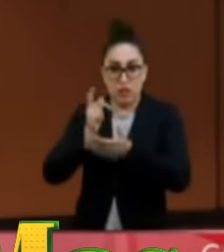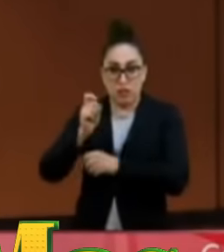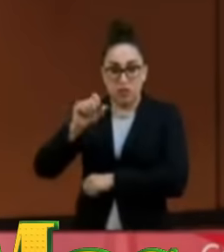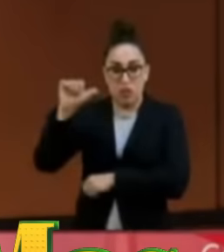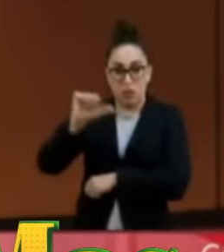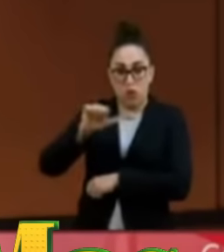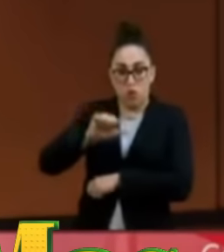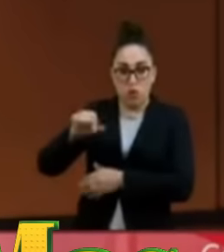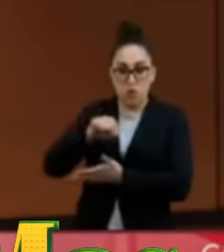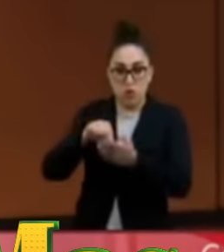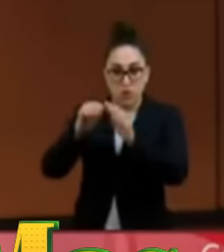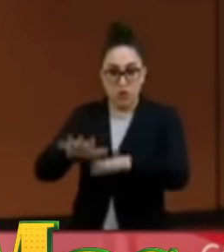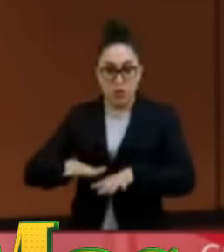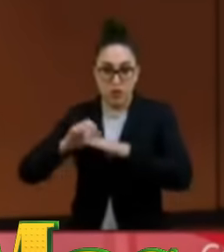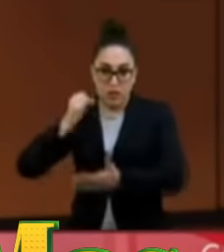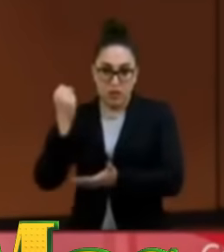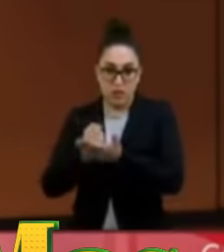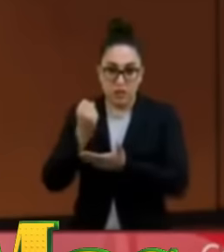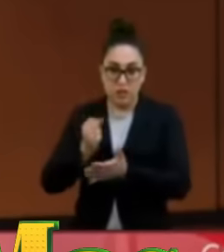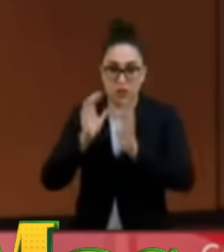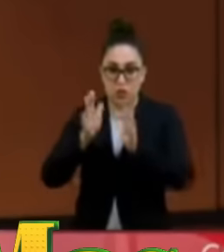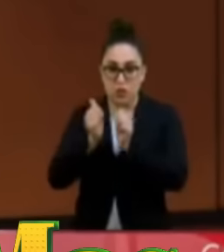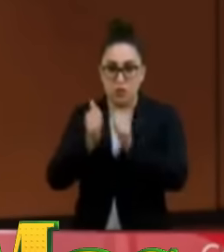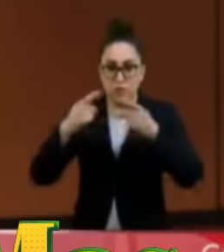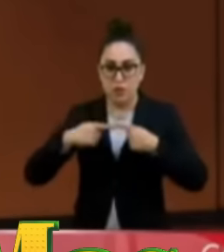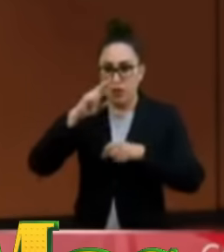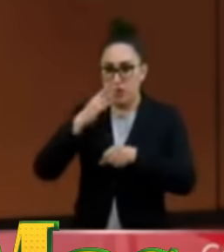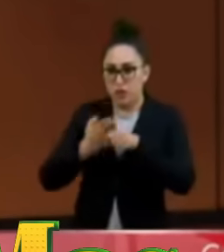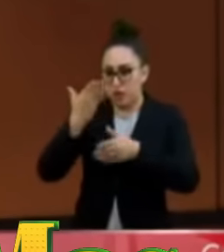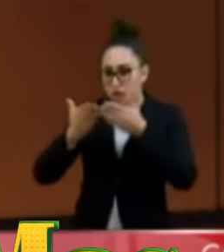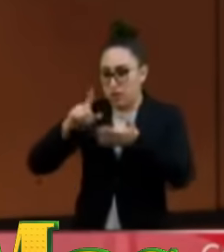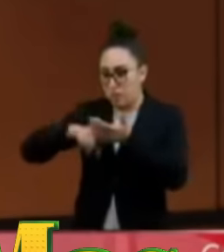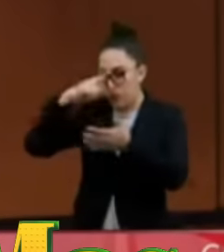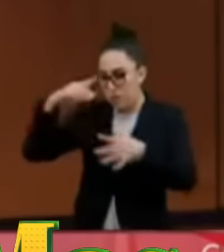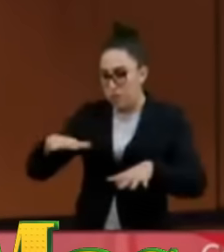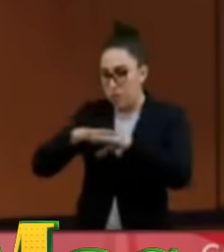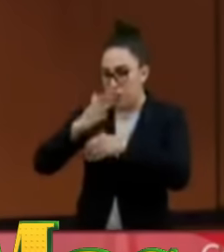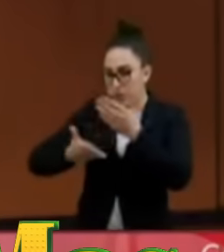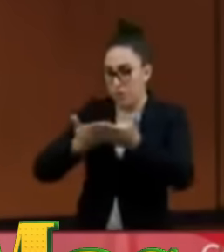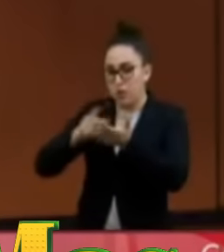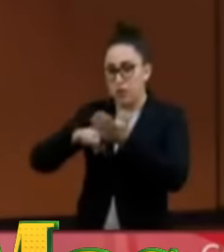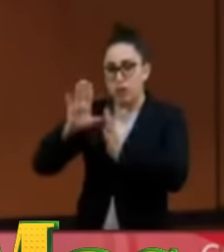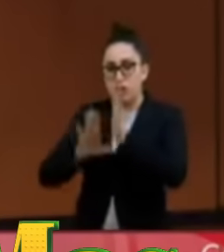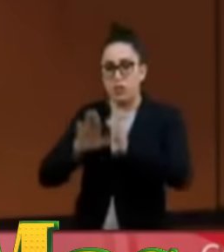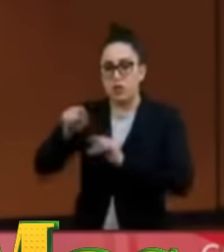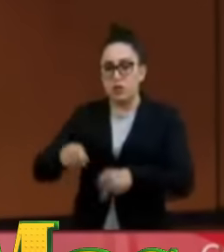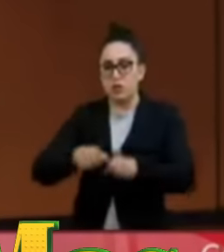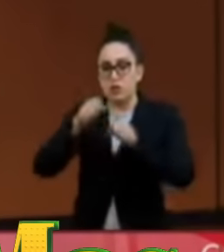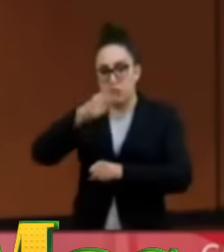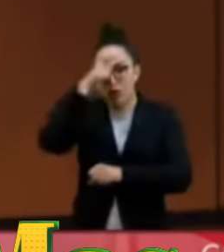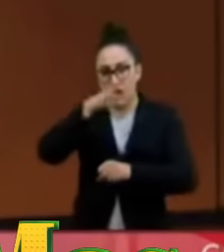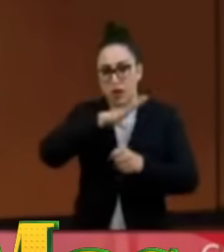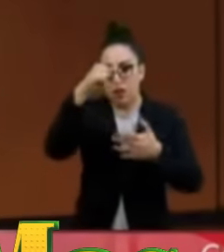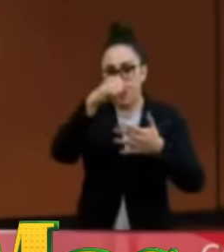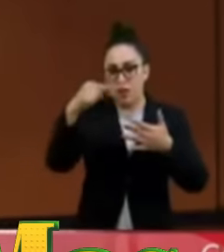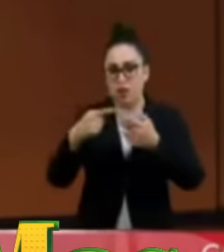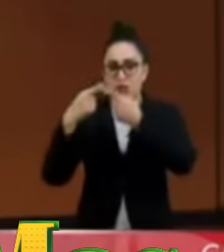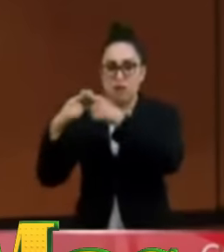aprobamos en este Senado como miembros del órgano revisor de la Constitución, se habrá percatado que se compone de varias